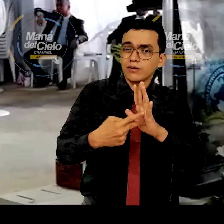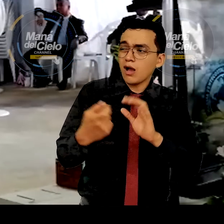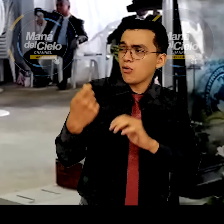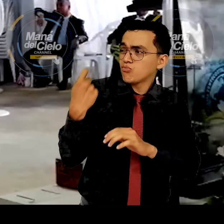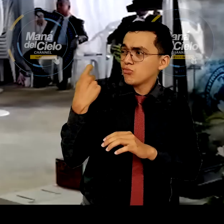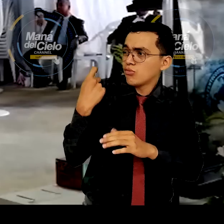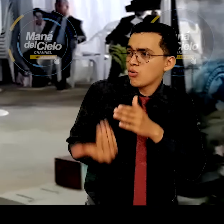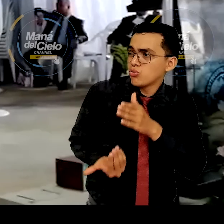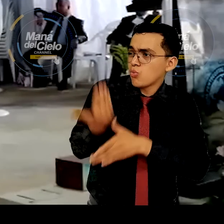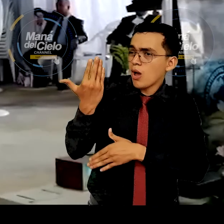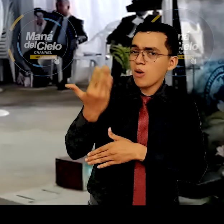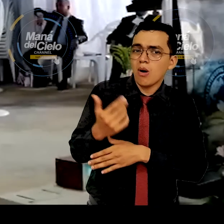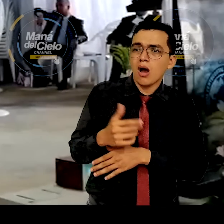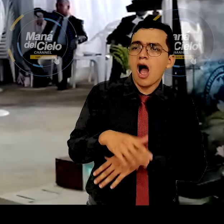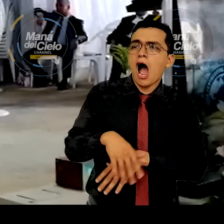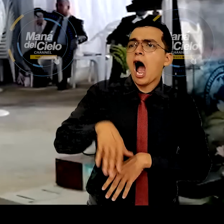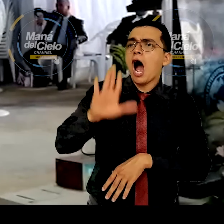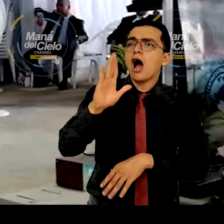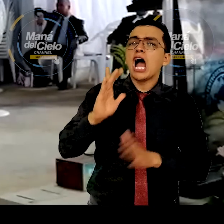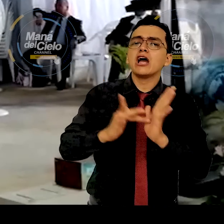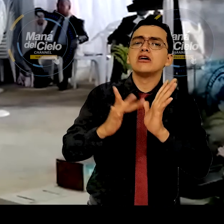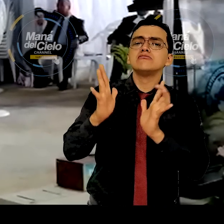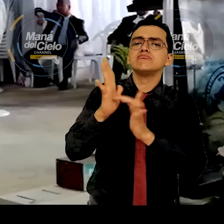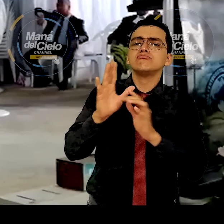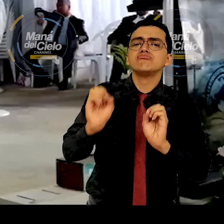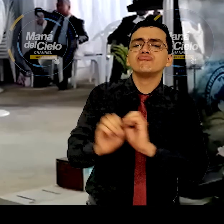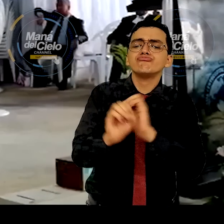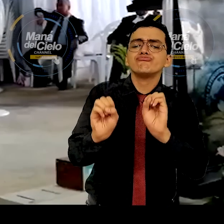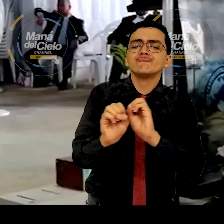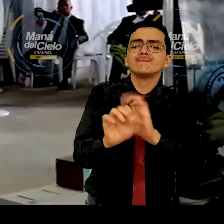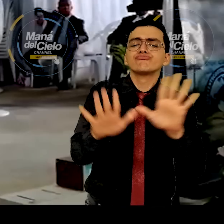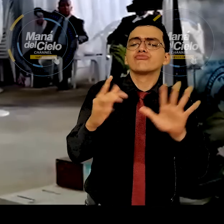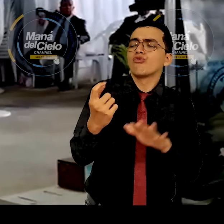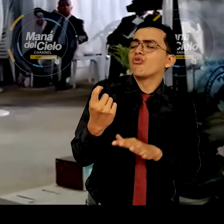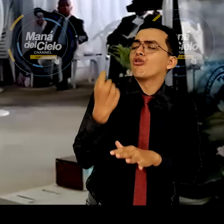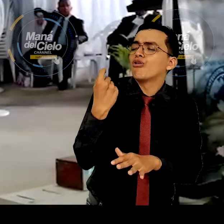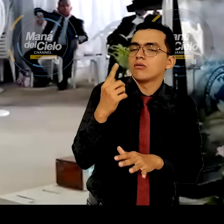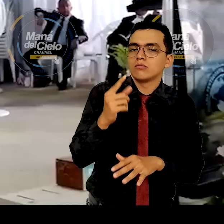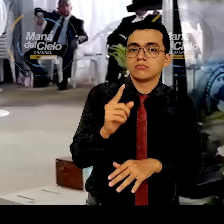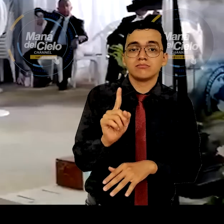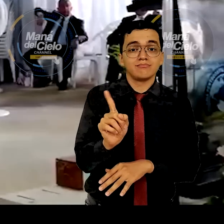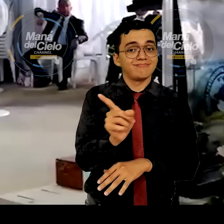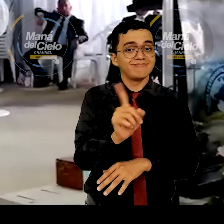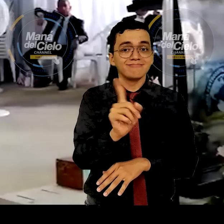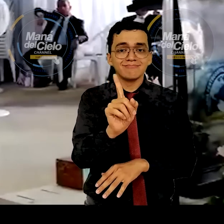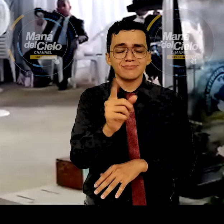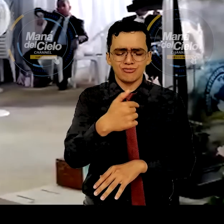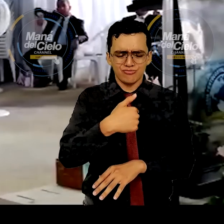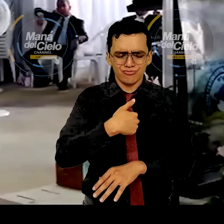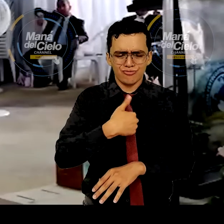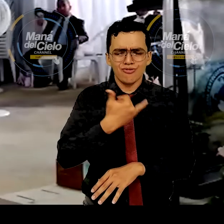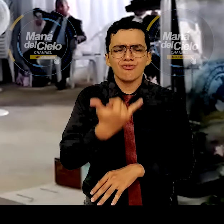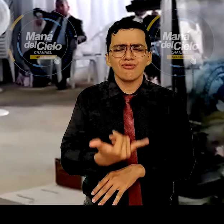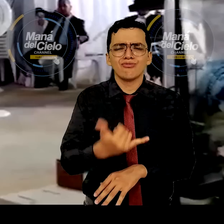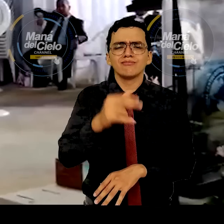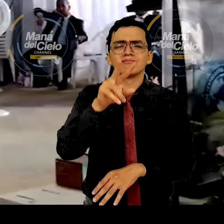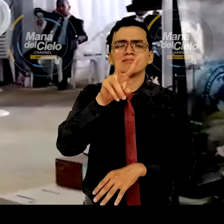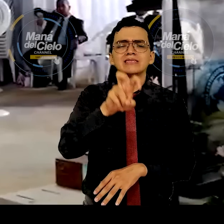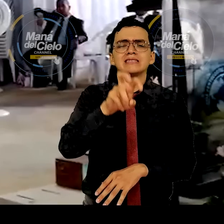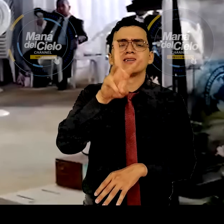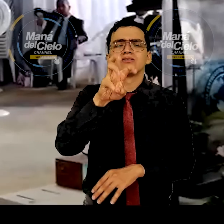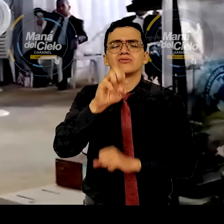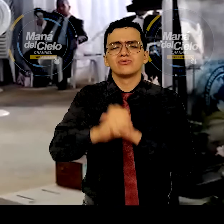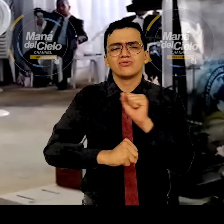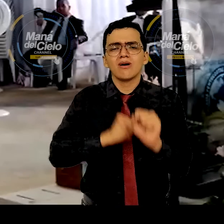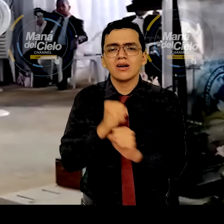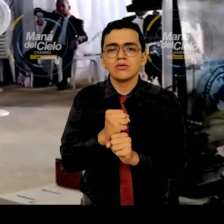es porque yo ya tengo 78 y ya. No. Es que eso sucedió que yo tenía como 12 o 13 años. Estaba